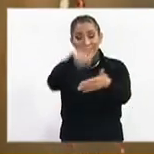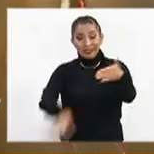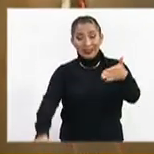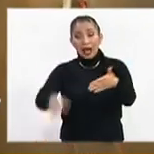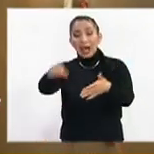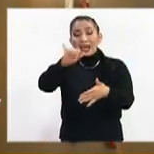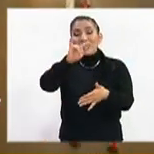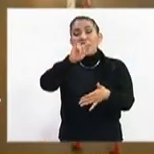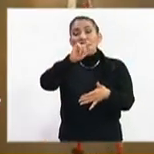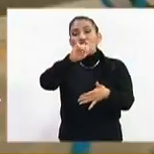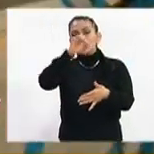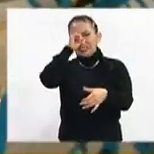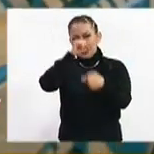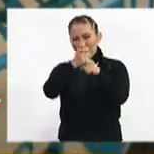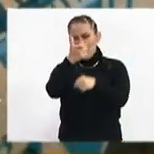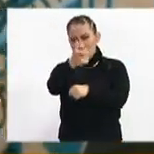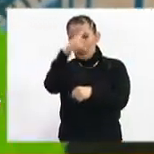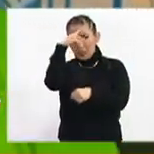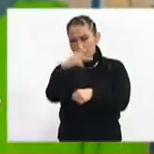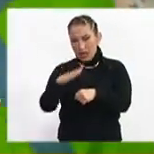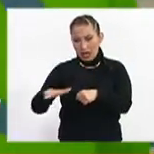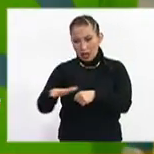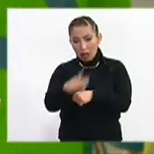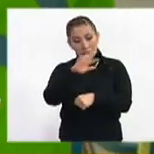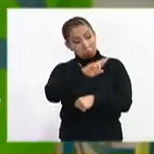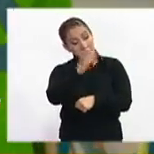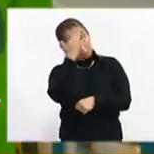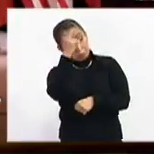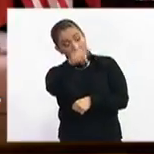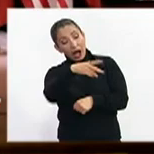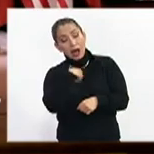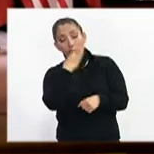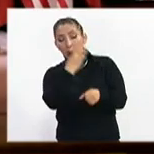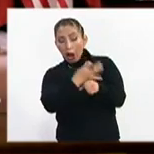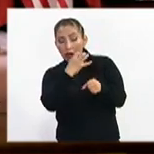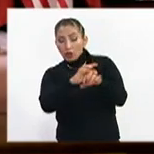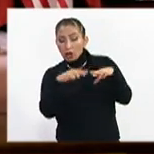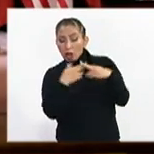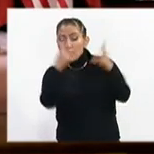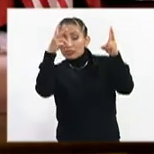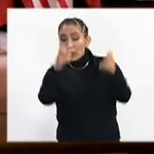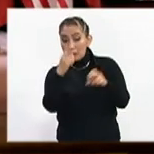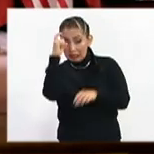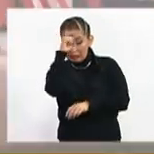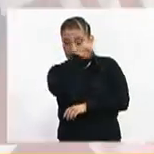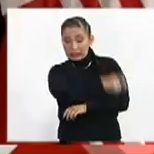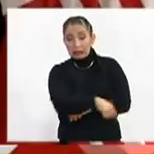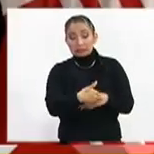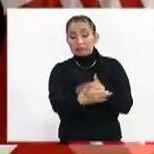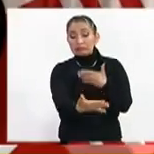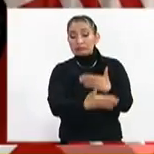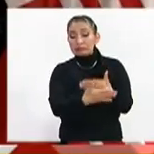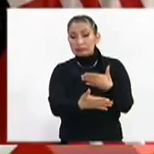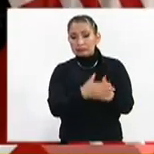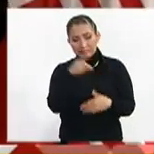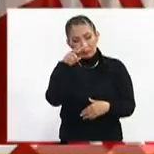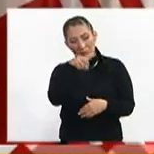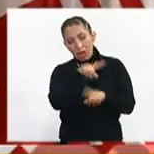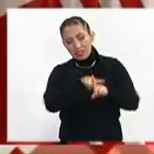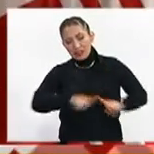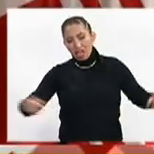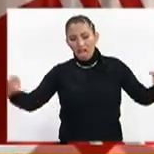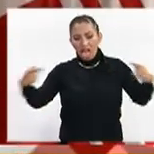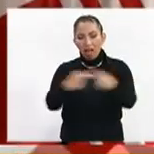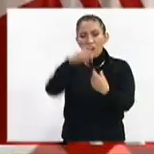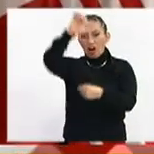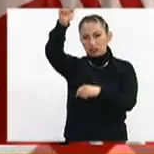ministerial, Ildefonso Guajardo, secretario de Economía, reconoció que en la cuarta ronda se abordarán temas complicados. Encontraremos que hay diferencias